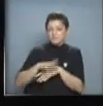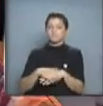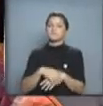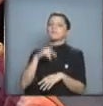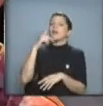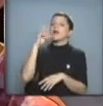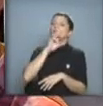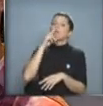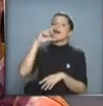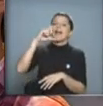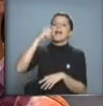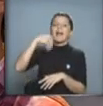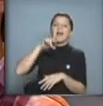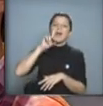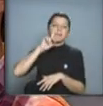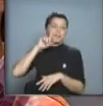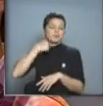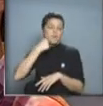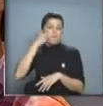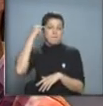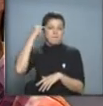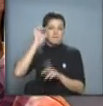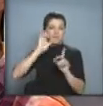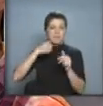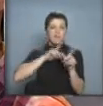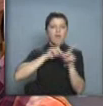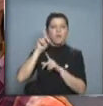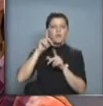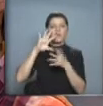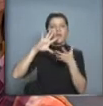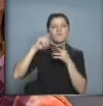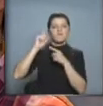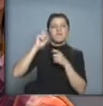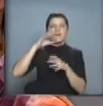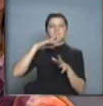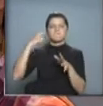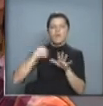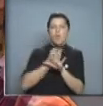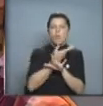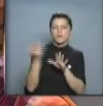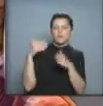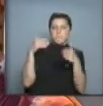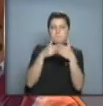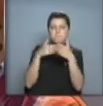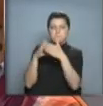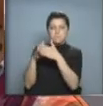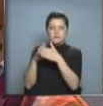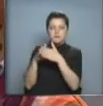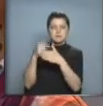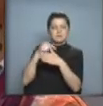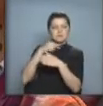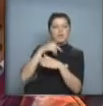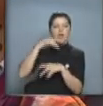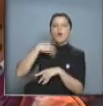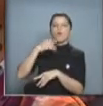Yo creo que también para algunos puede llegar a ser como una imposición social, digamos como algo que te impone la sociedad y que capaz